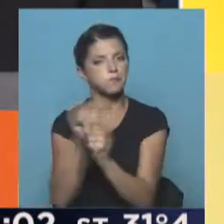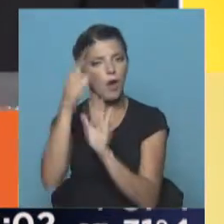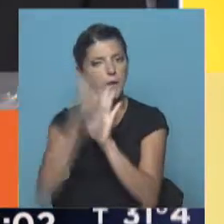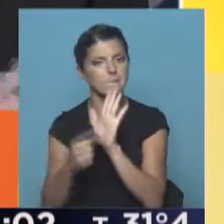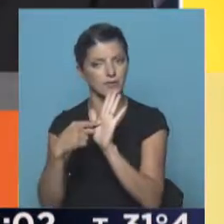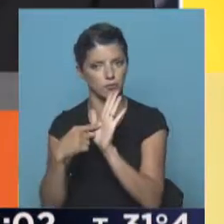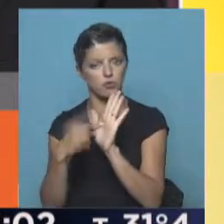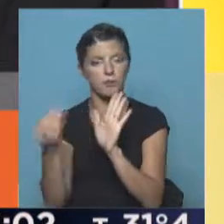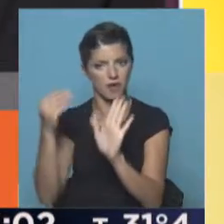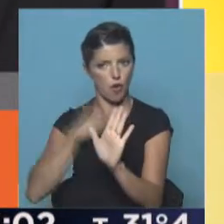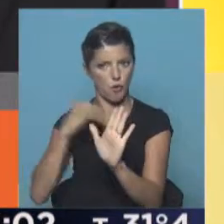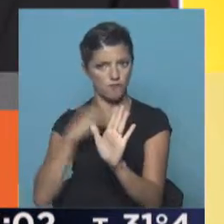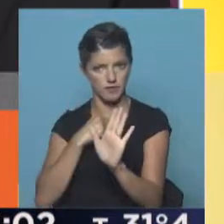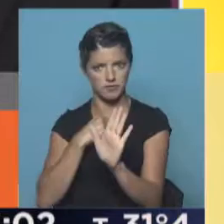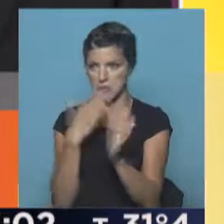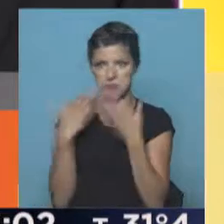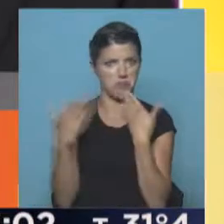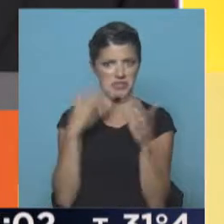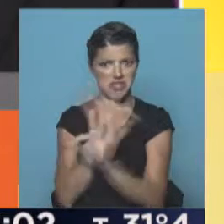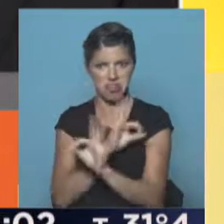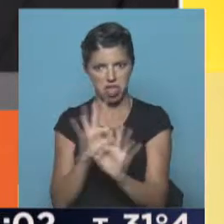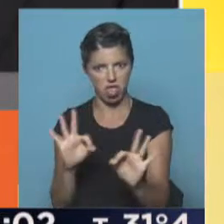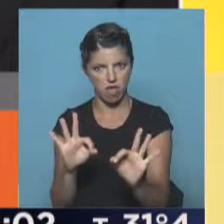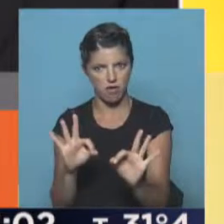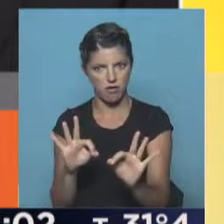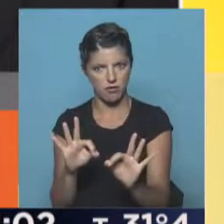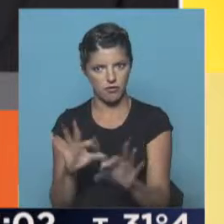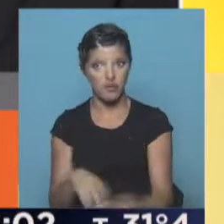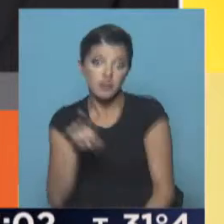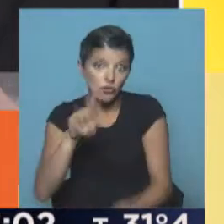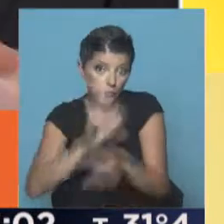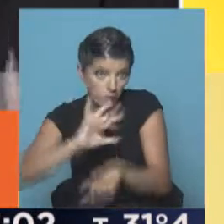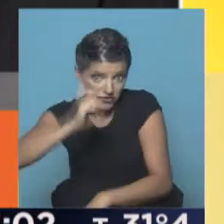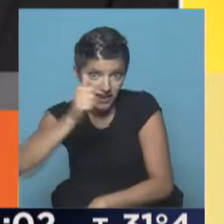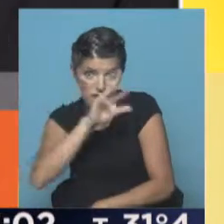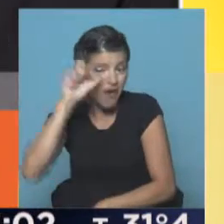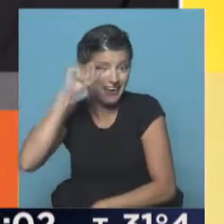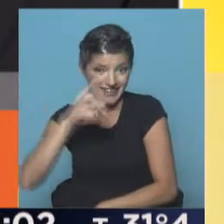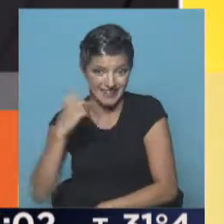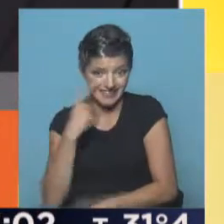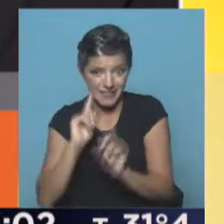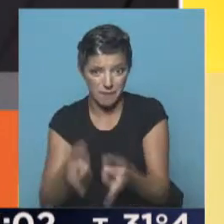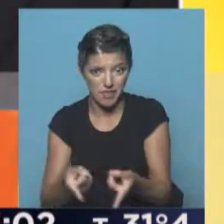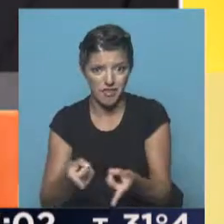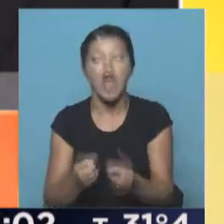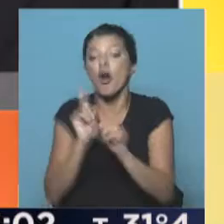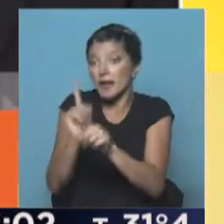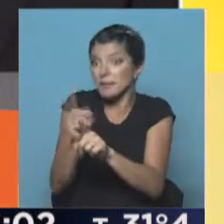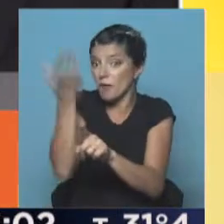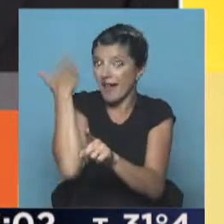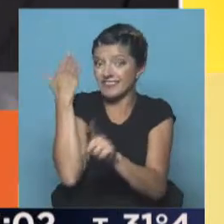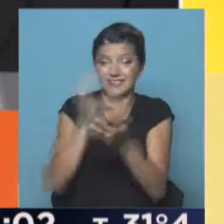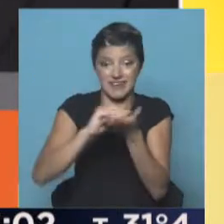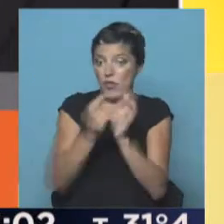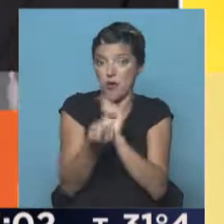de confianza, es decir, sin debate, lo cual no deja de ser un triunfo para Renzi, a pesar de que él mismo quiso reformar ese Senado. Es